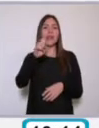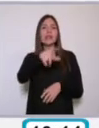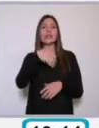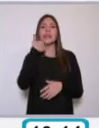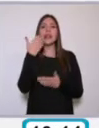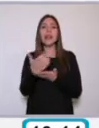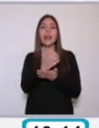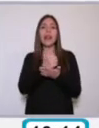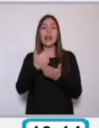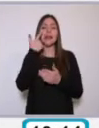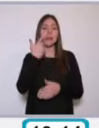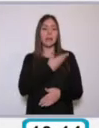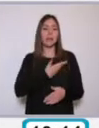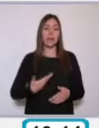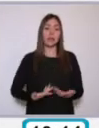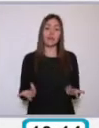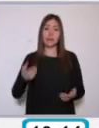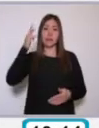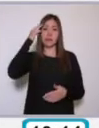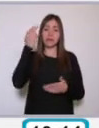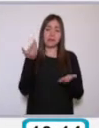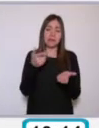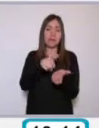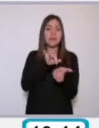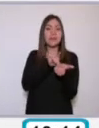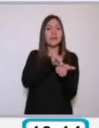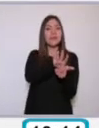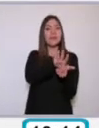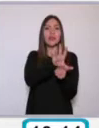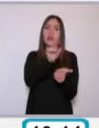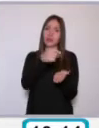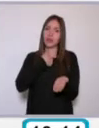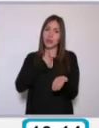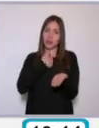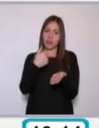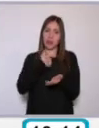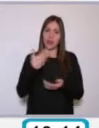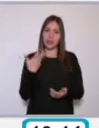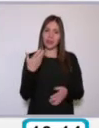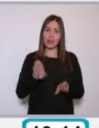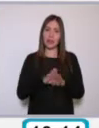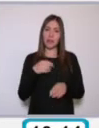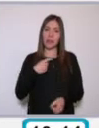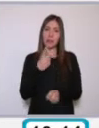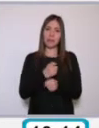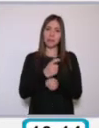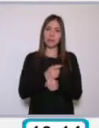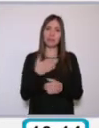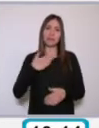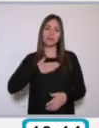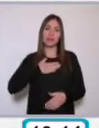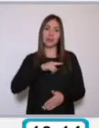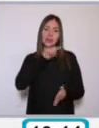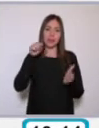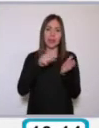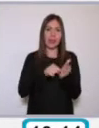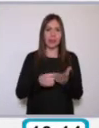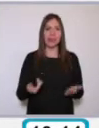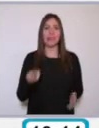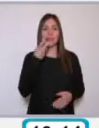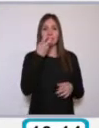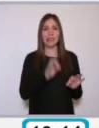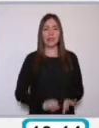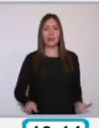diciéndole, mira chiquitín, aquí nada más era cuento, el que manda soy yo, ¿no? Estás comiendo de mi Exacto, mano, ¿no? Exacto. Entonces, Sí. es como